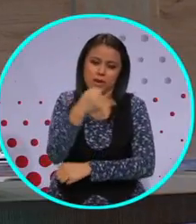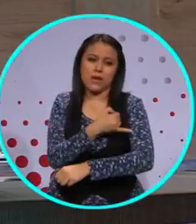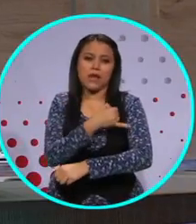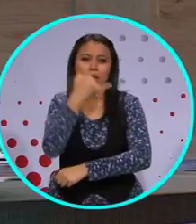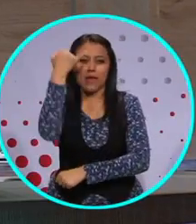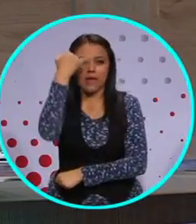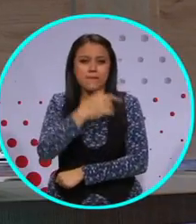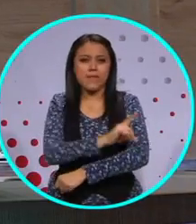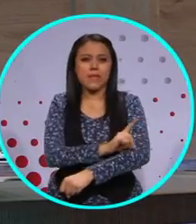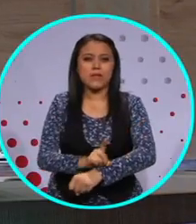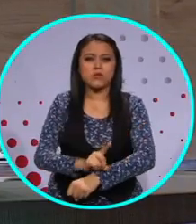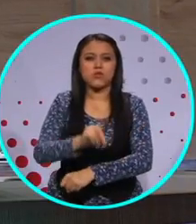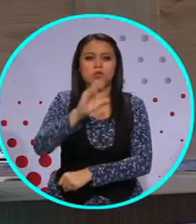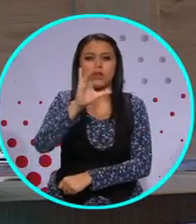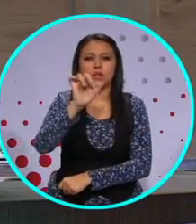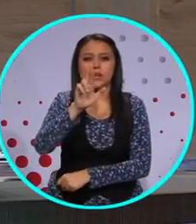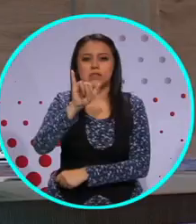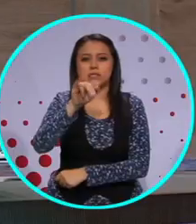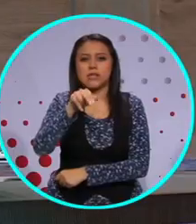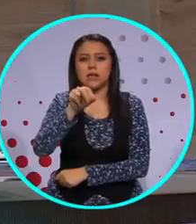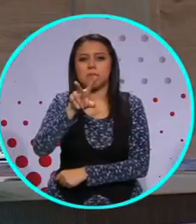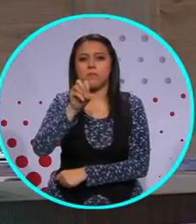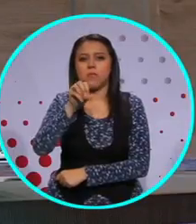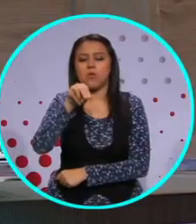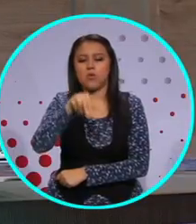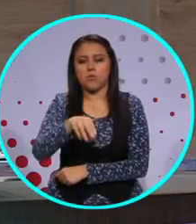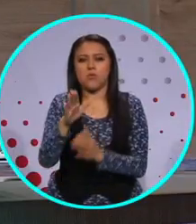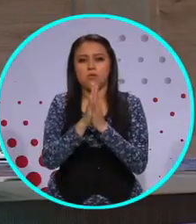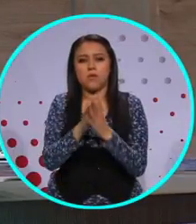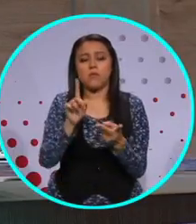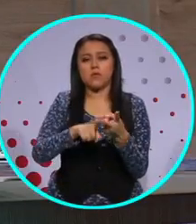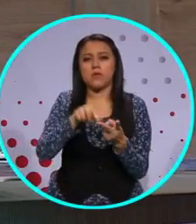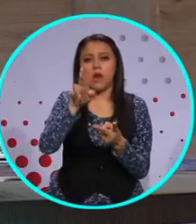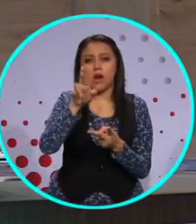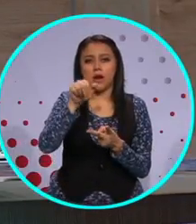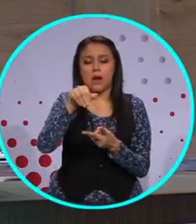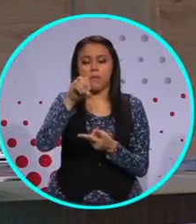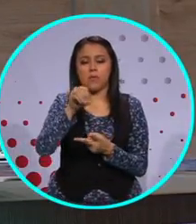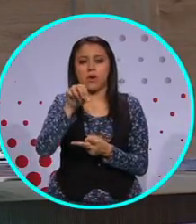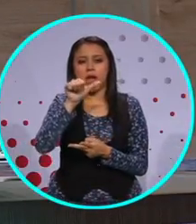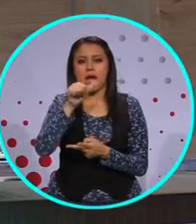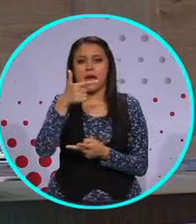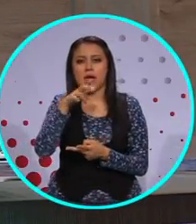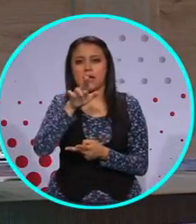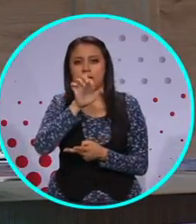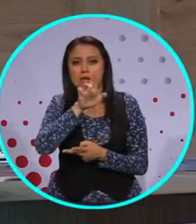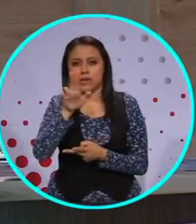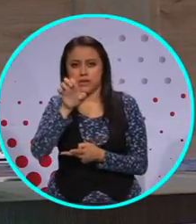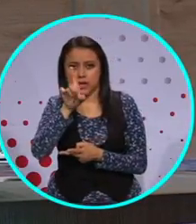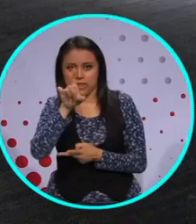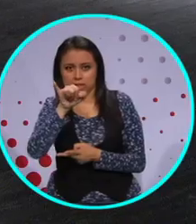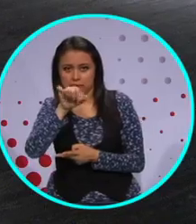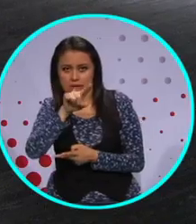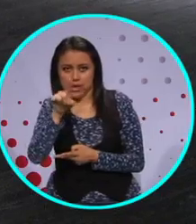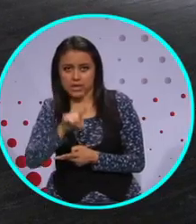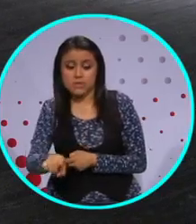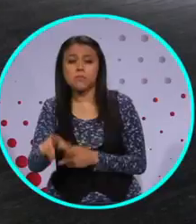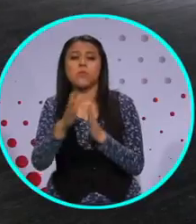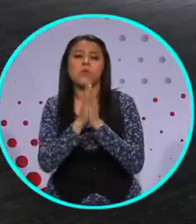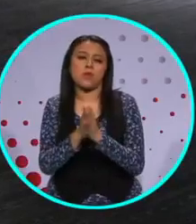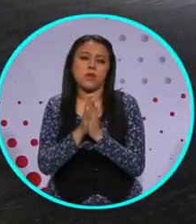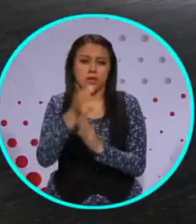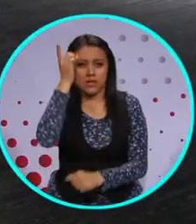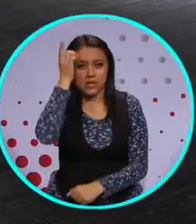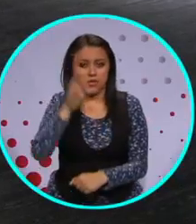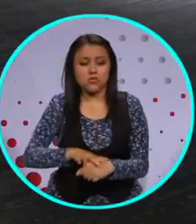un ojito y pida el apoyo de ramón aguirre díaz cerrar la llave por fuera si ellos tienen una fuga a lo mejor